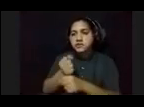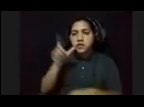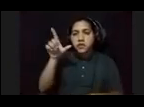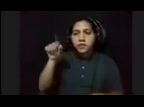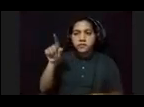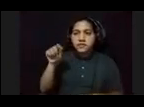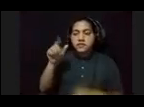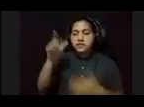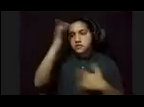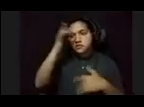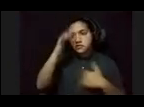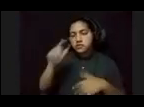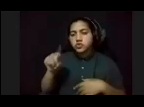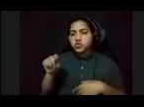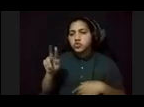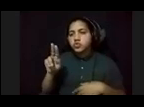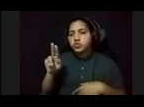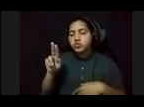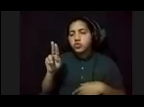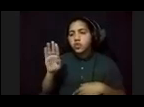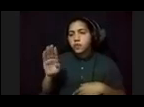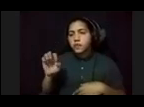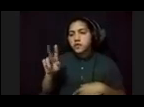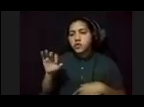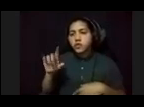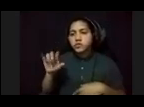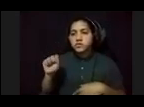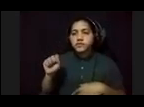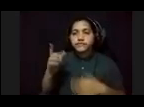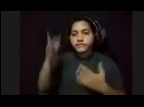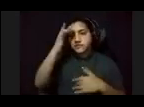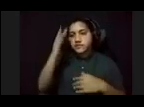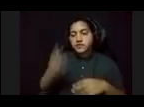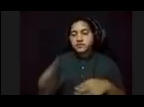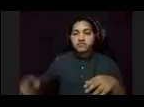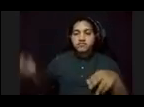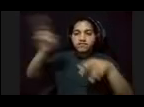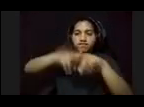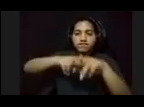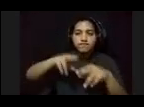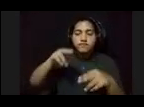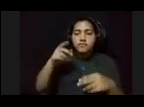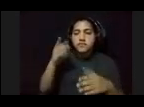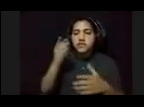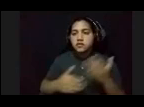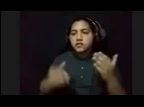enfermedad con una alta incidencia en Puerto Rico. Algunos estudiosos la vinculaban directamente con la pobreza,